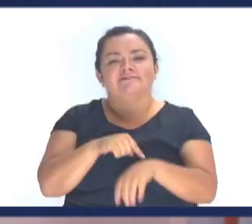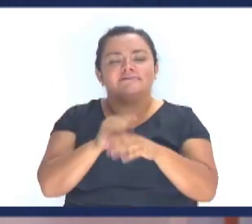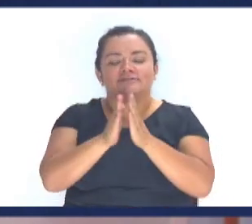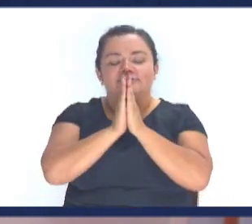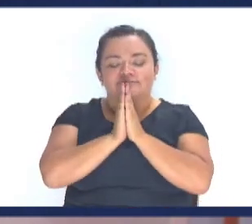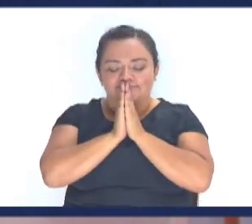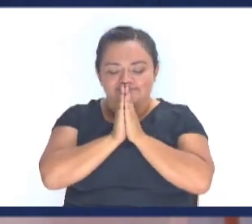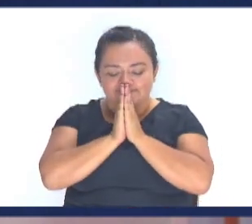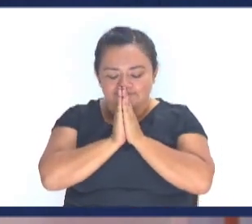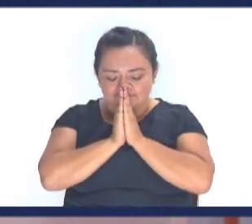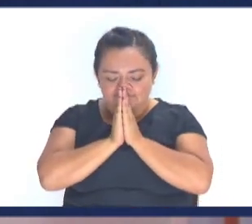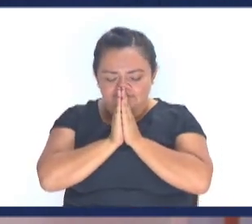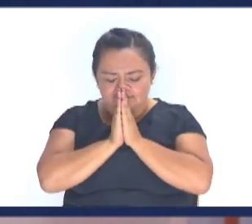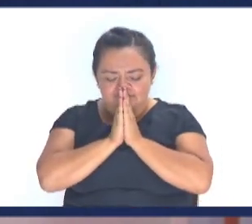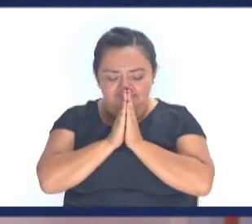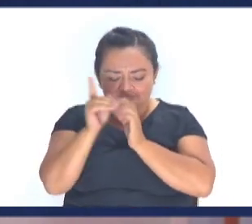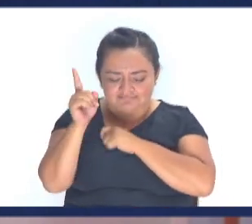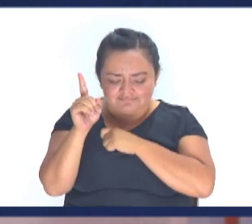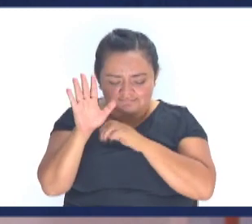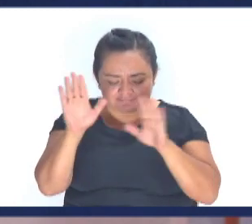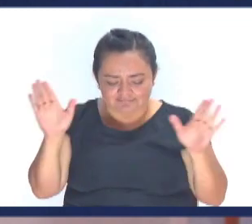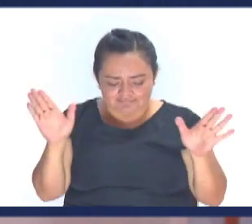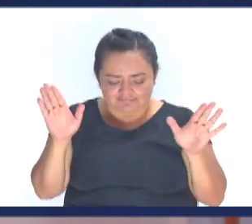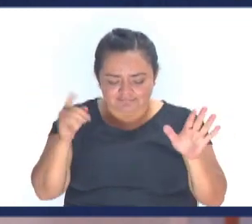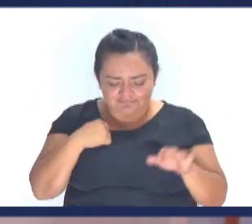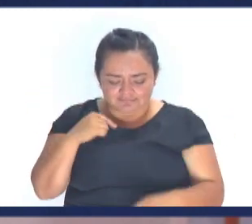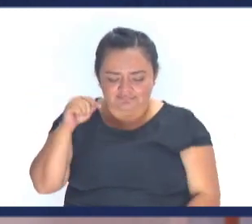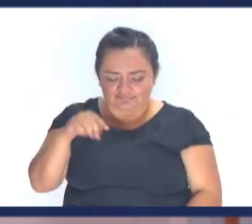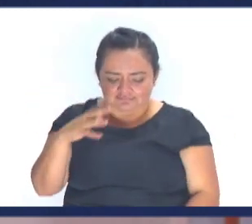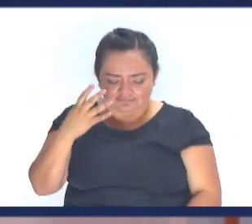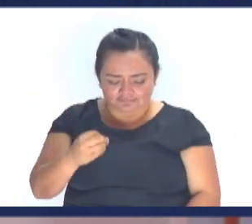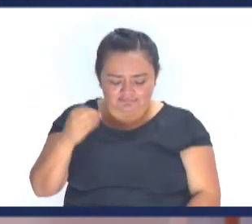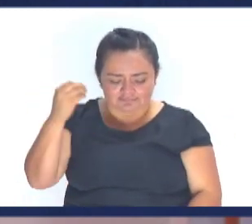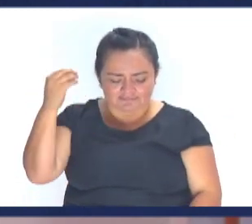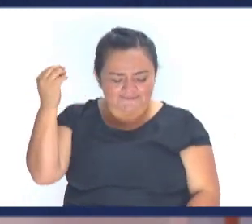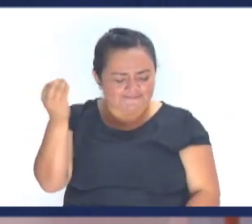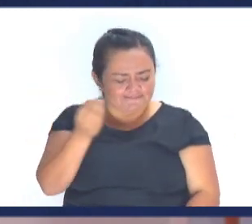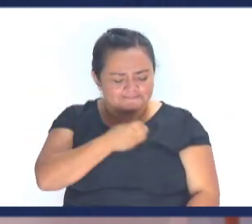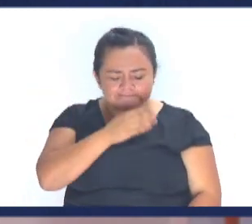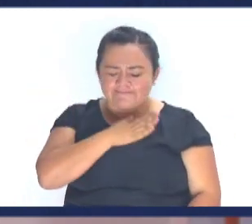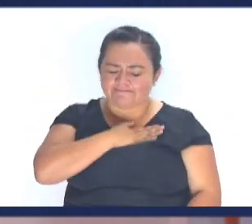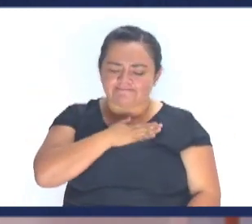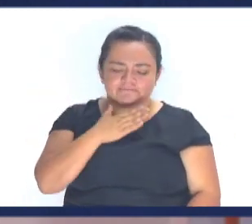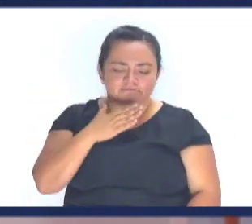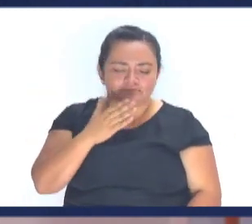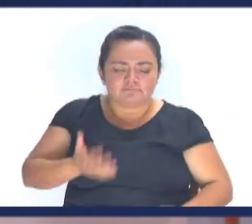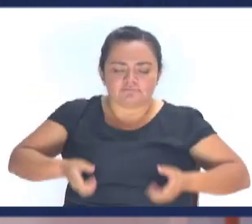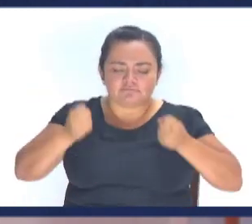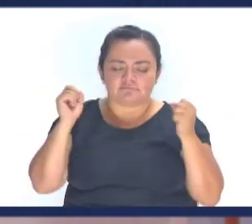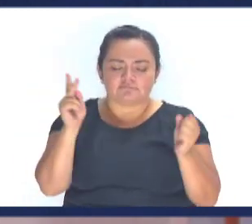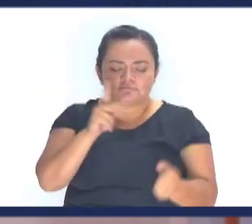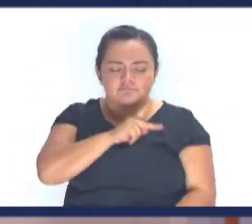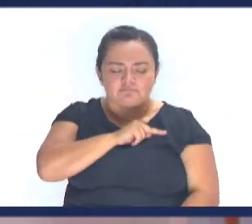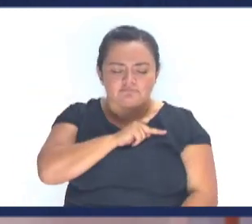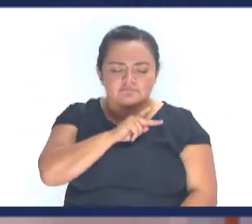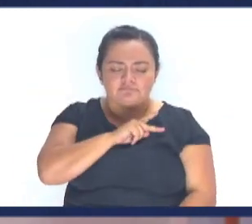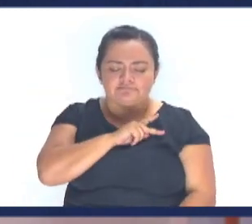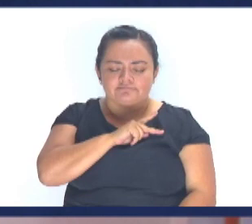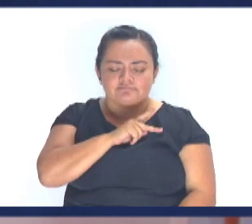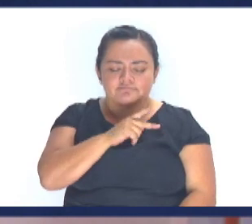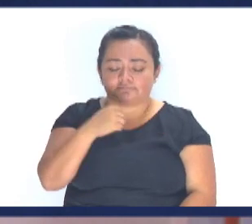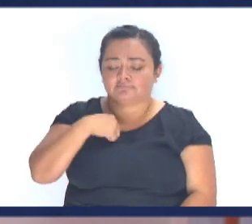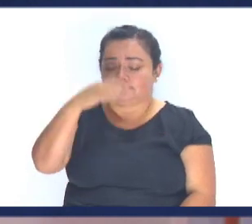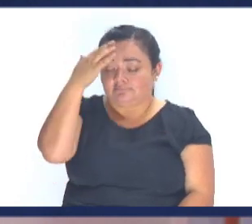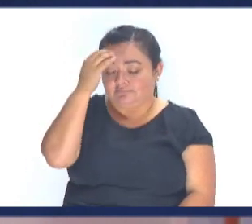conmigo De la siguiente manera Y digas Señor Jesús Yo te recibo hoy Como mi único Y suficiente salvador Personal